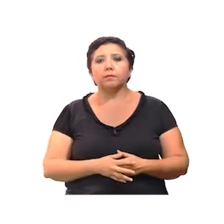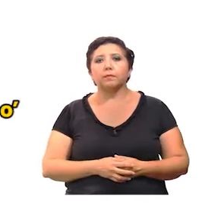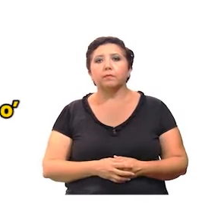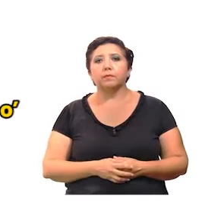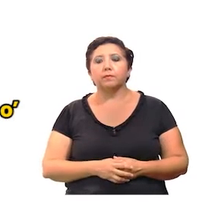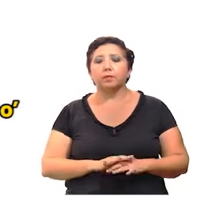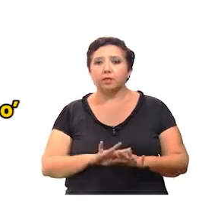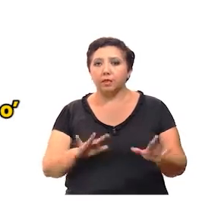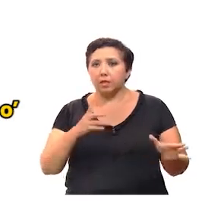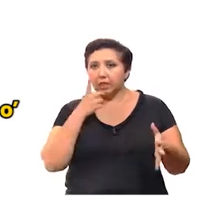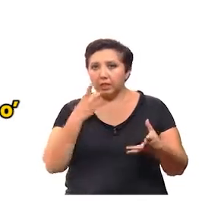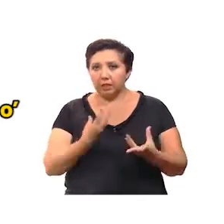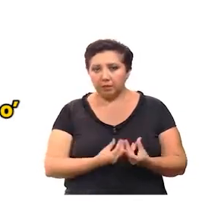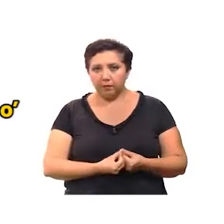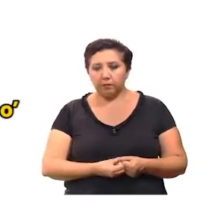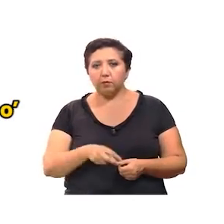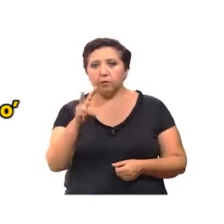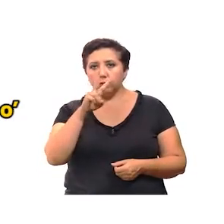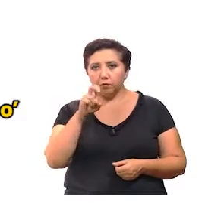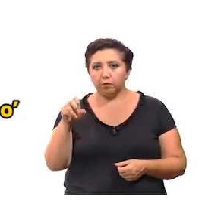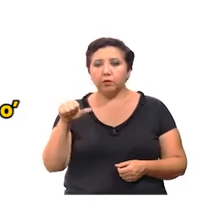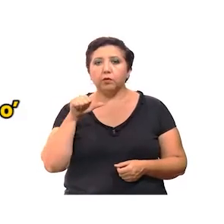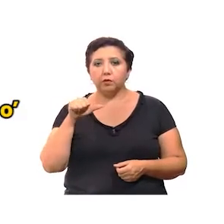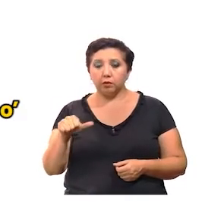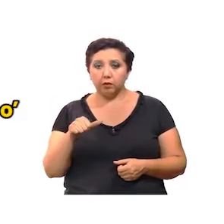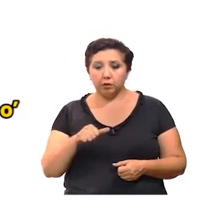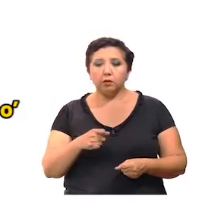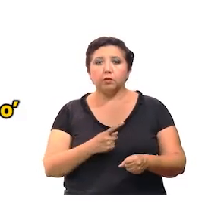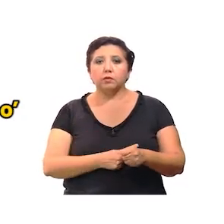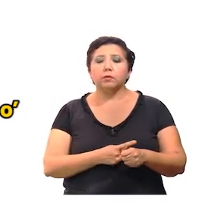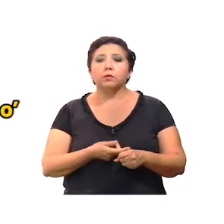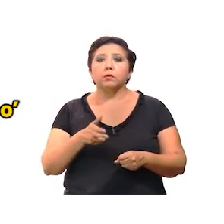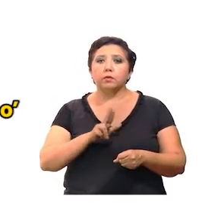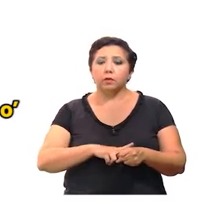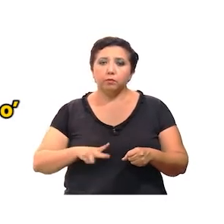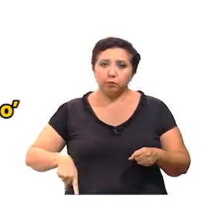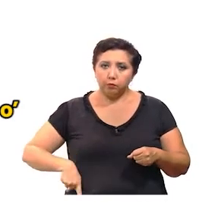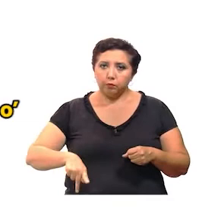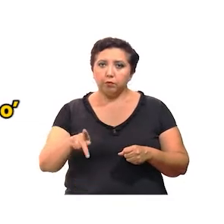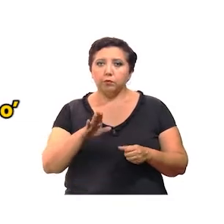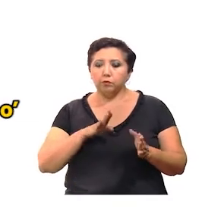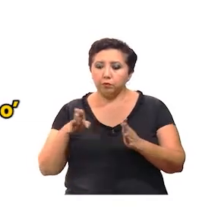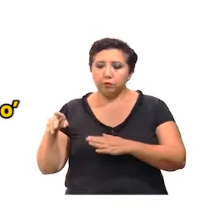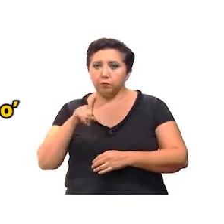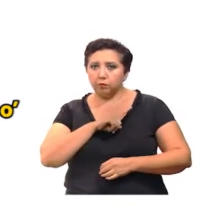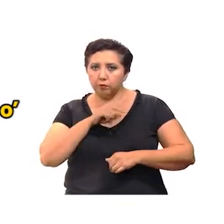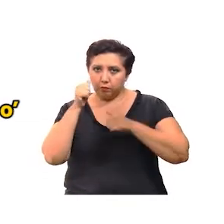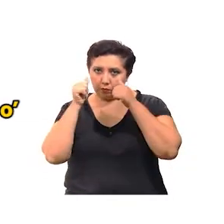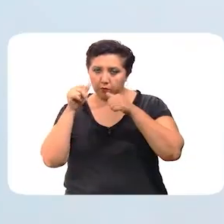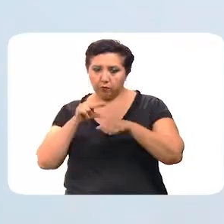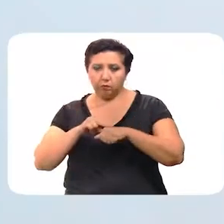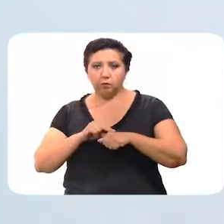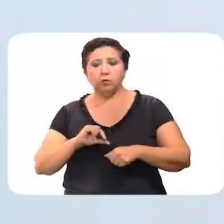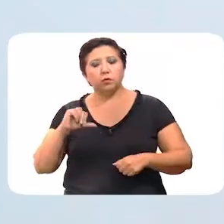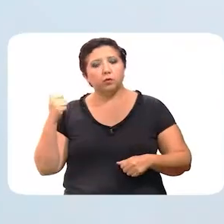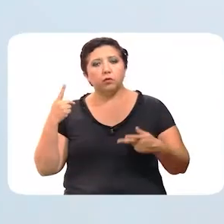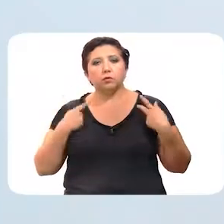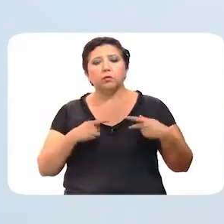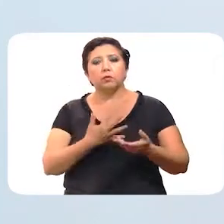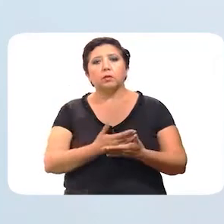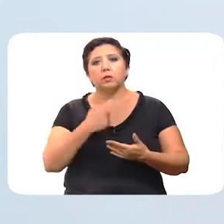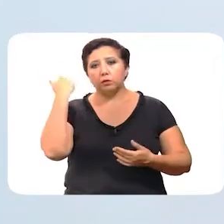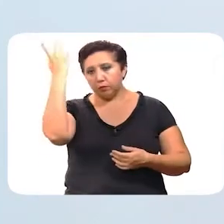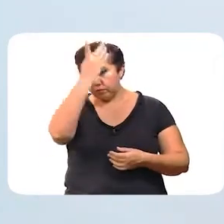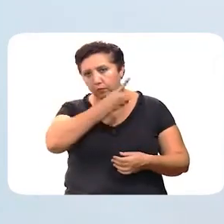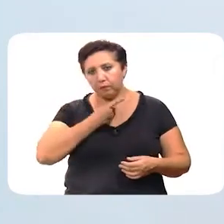leves. Como ya mencionamos, 216 de los casos positivos están en hospitales públicos y en aislamiento total. Hay otros pacientes a